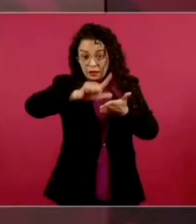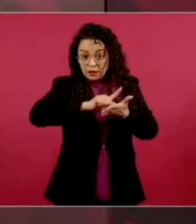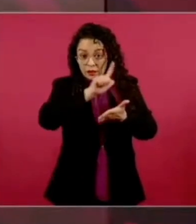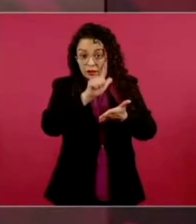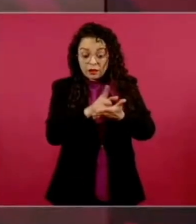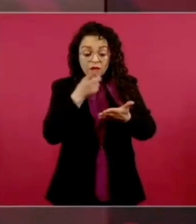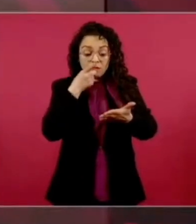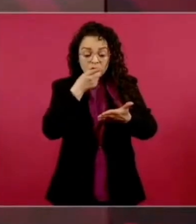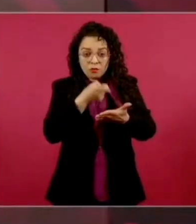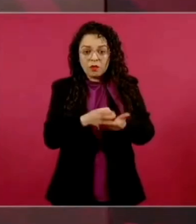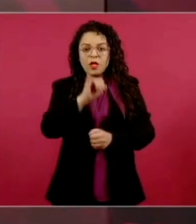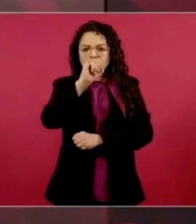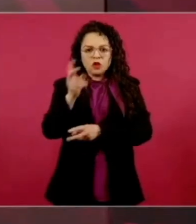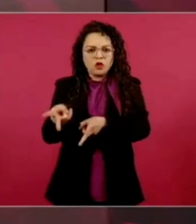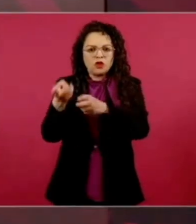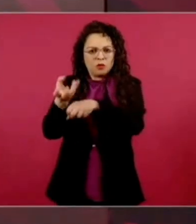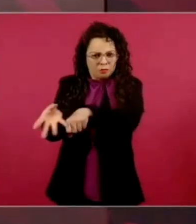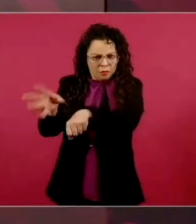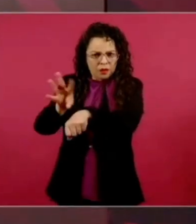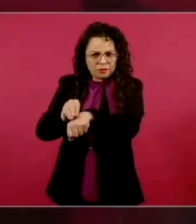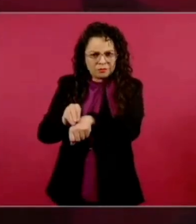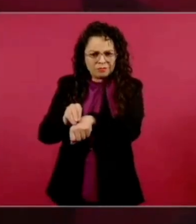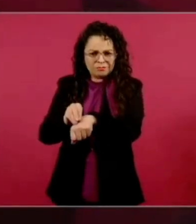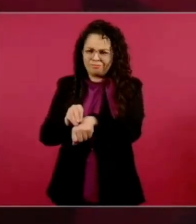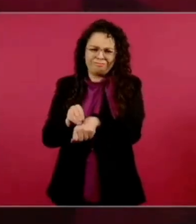En ninguna ley se dice